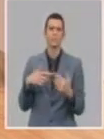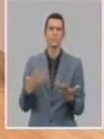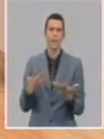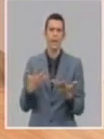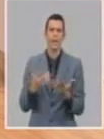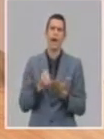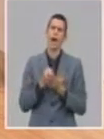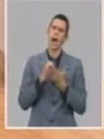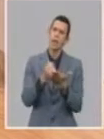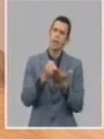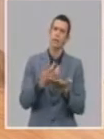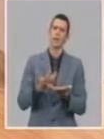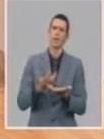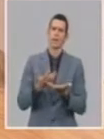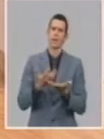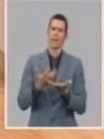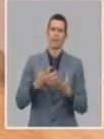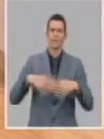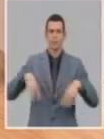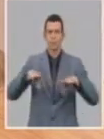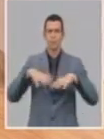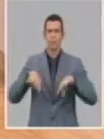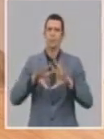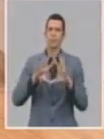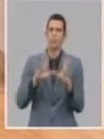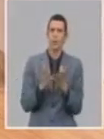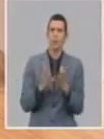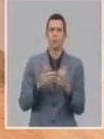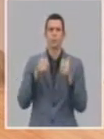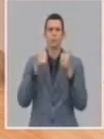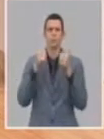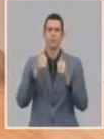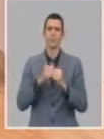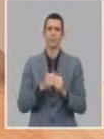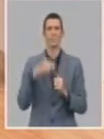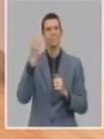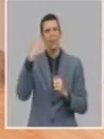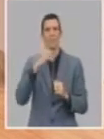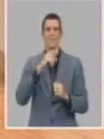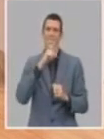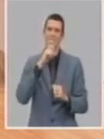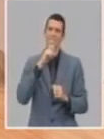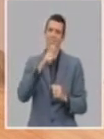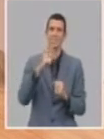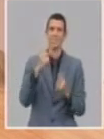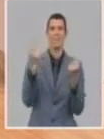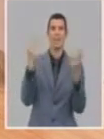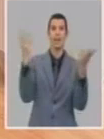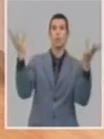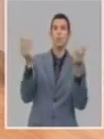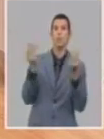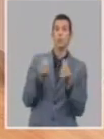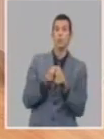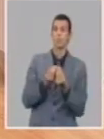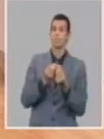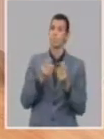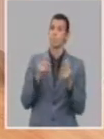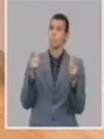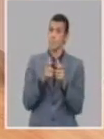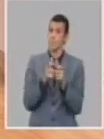complementar sobre todo la los impactos que en el orden de ingreso que en el orden financiero